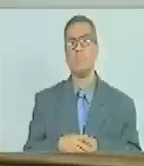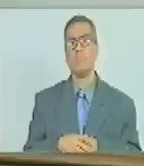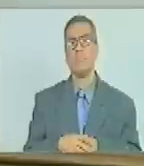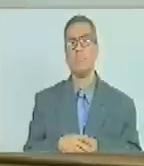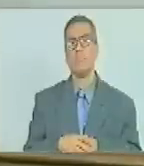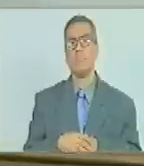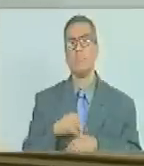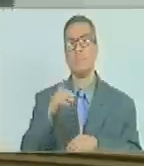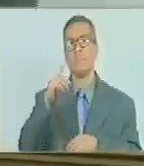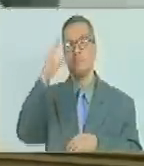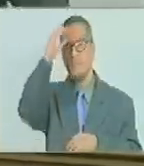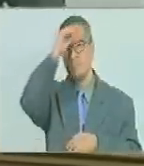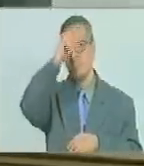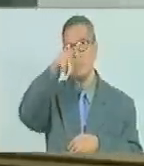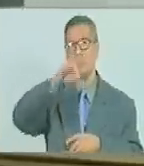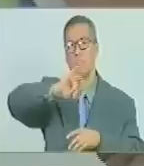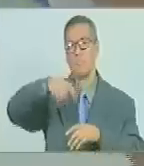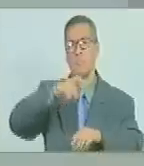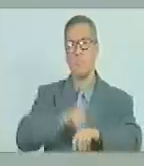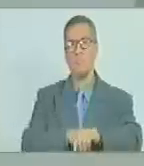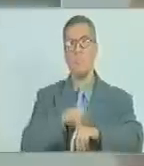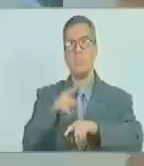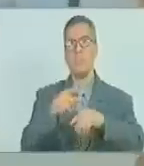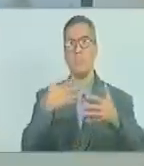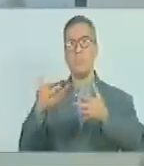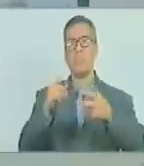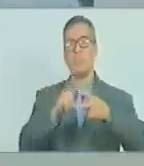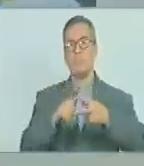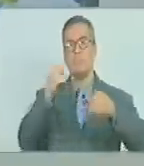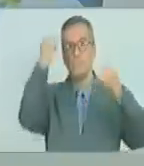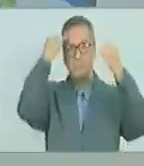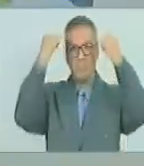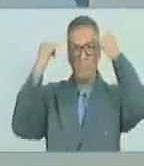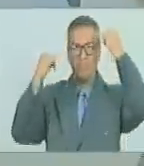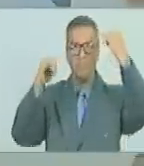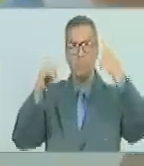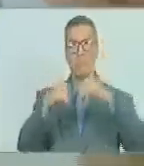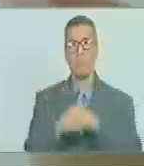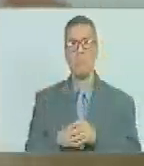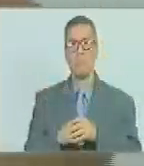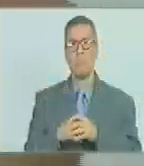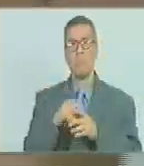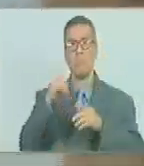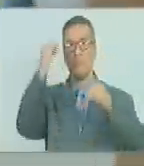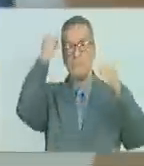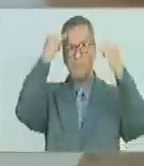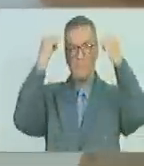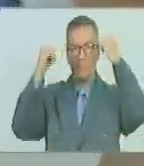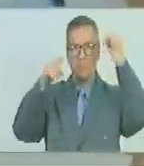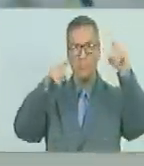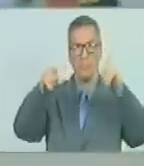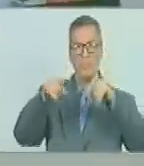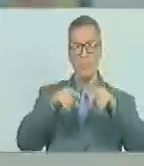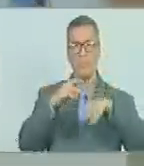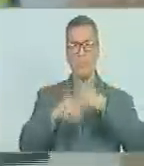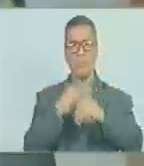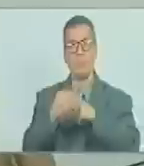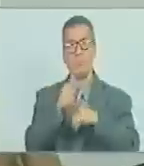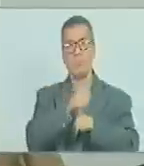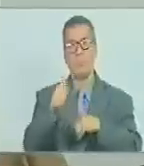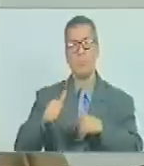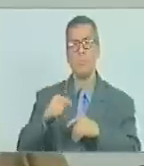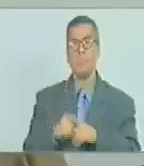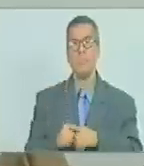piden a Trump y a Guaidó que compacten estrategias. Estrategia de lo que acaba de confesar